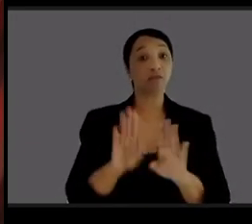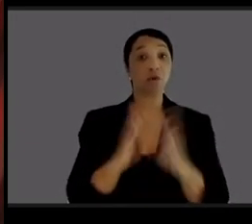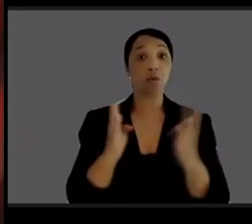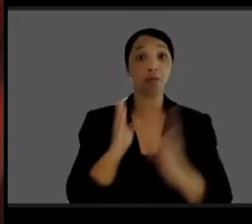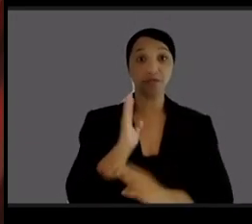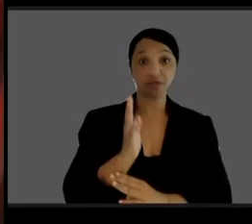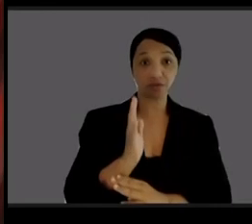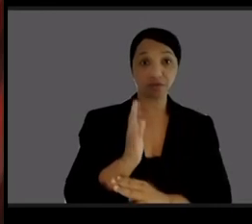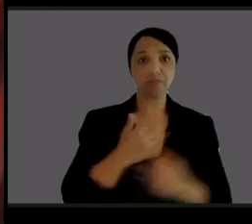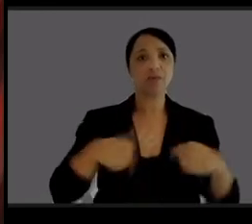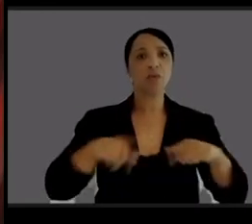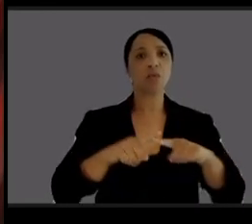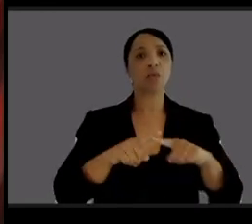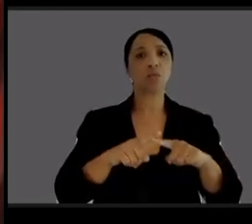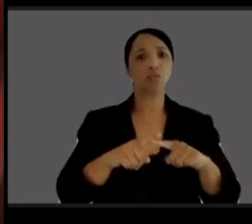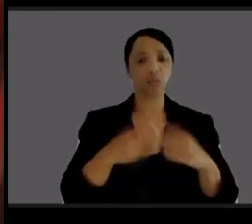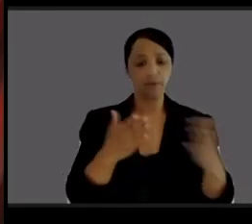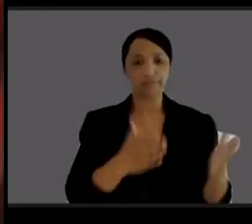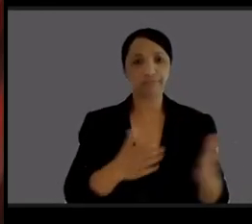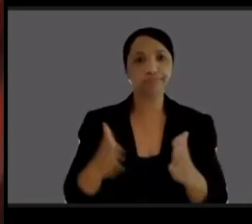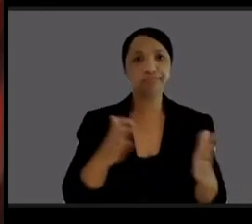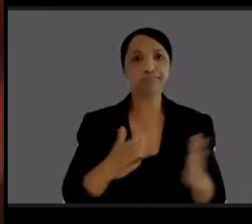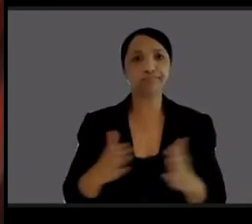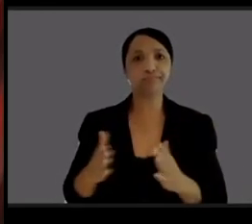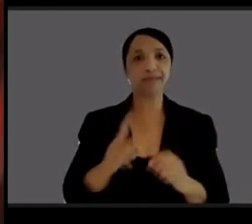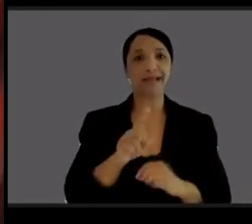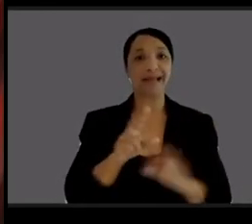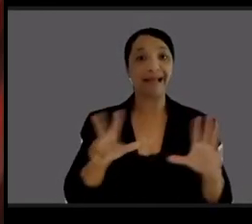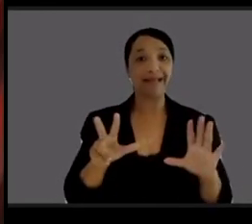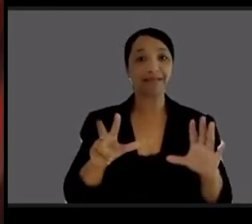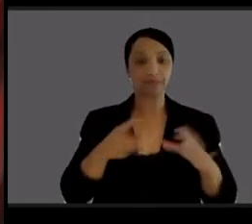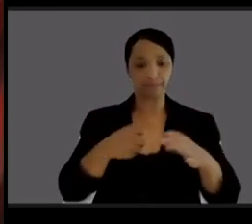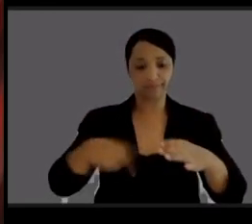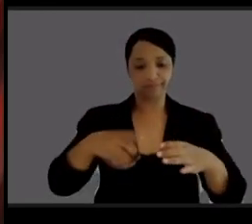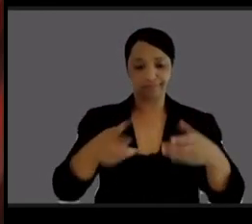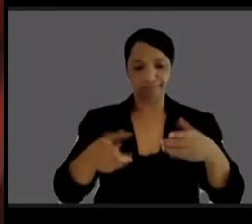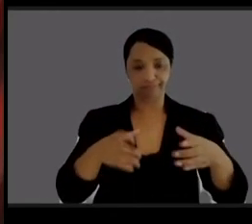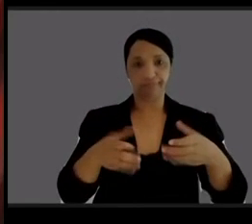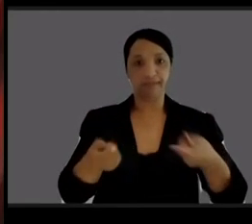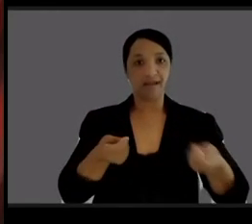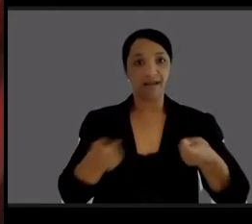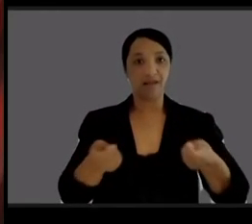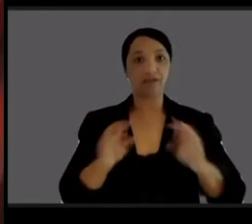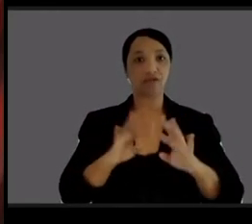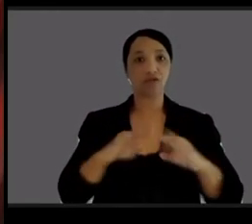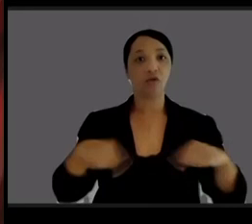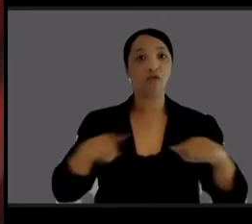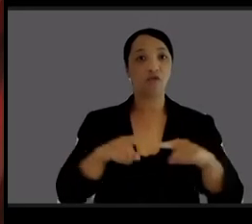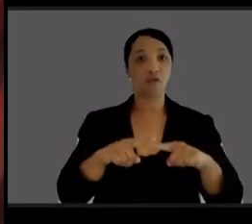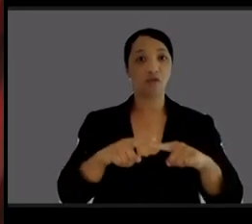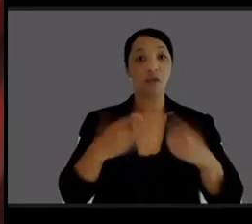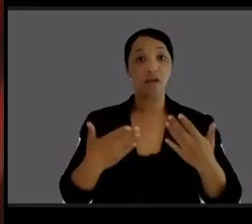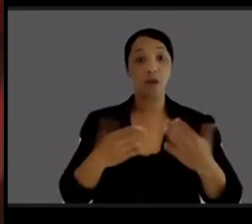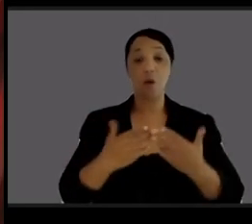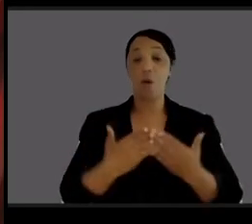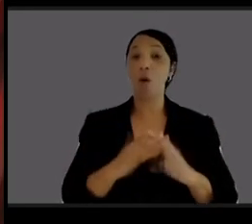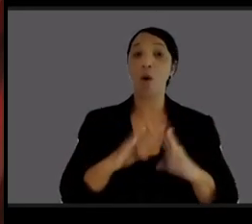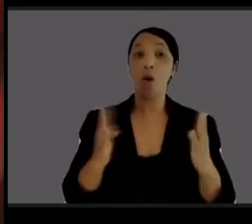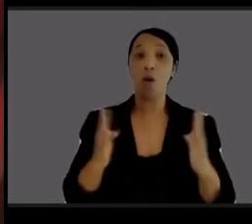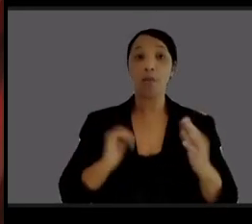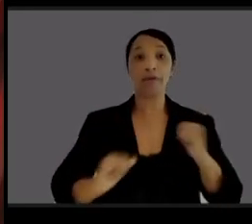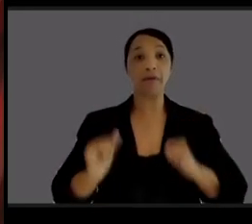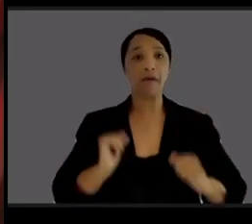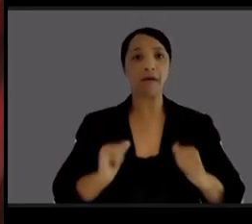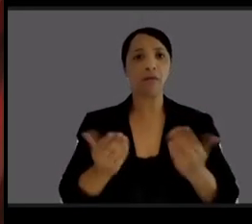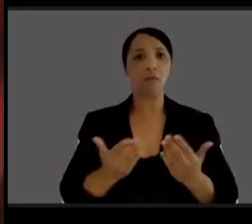inauguración. Y antes de la ceremonia de inauguración de esta 18ª reunión anual del Foro de Gobernanza de Internet, vamos a